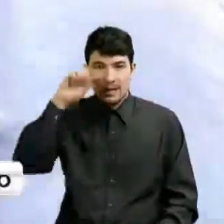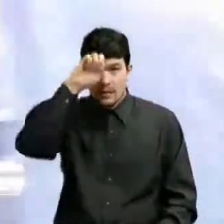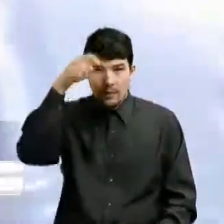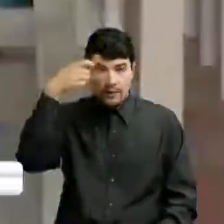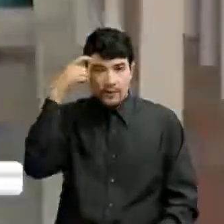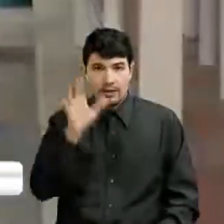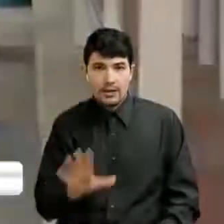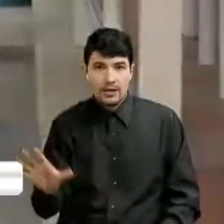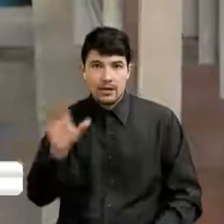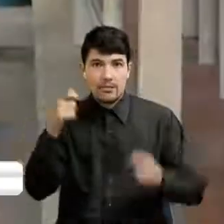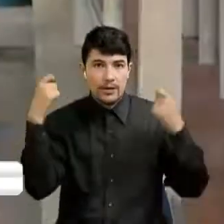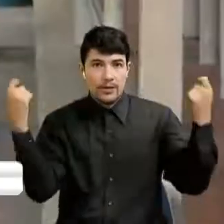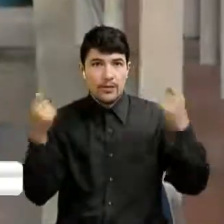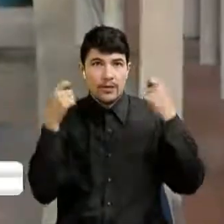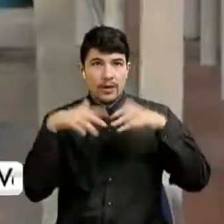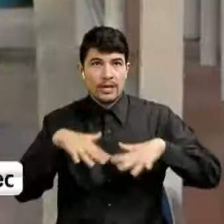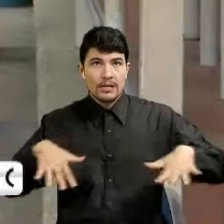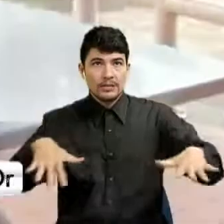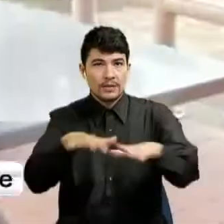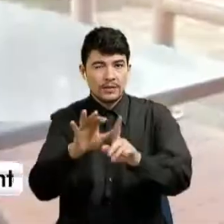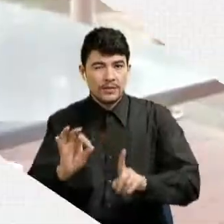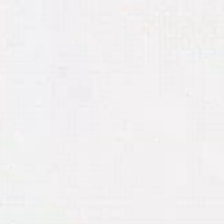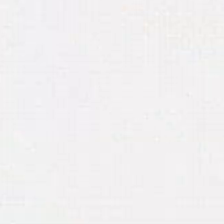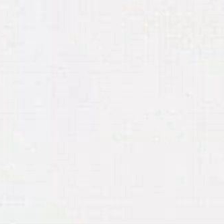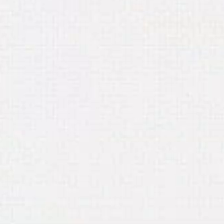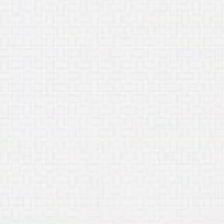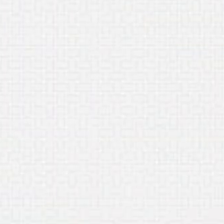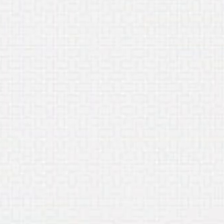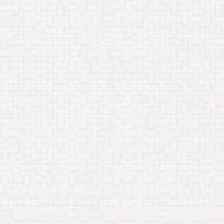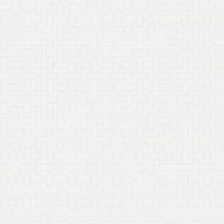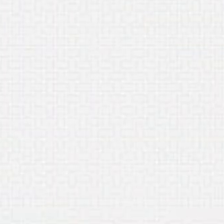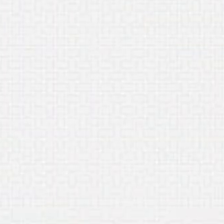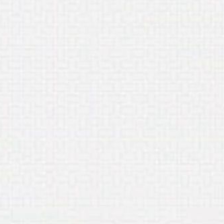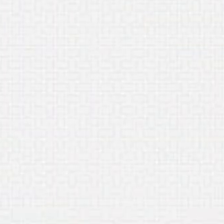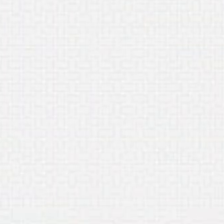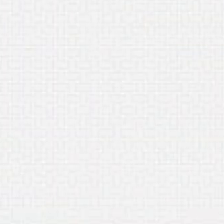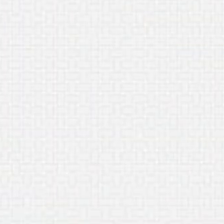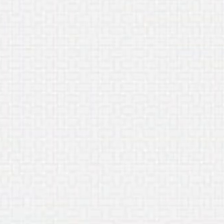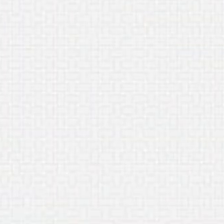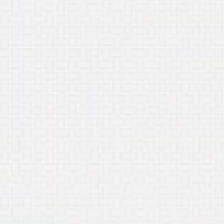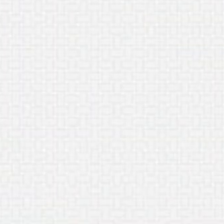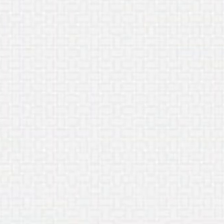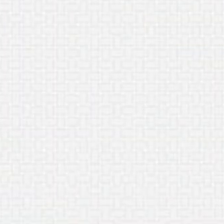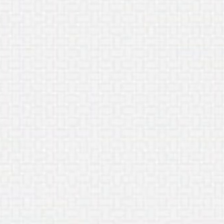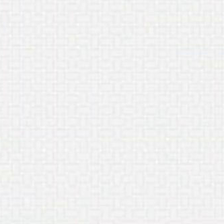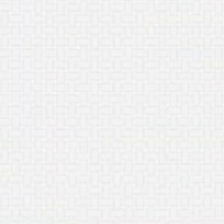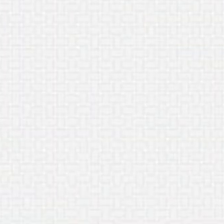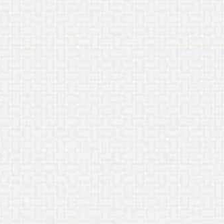departamental promueve espacios de sano esparcimiento para los adultos de la tercera edad.